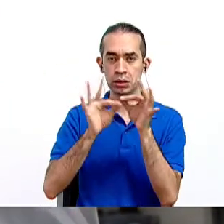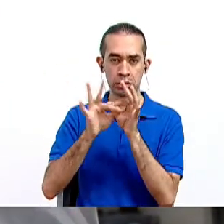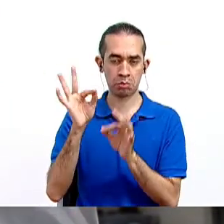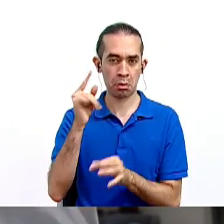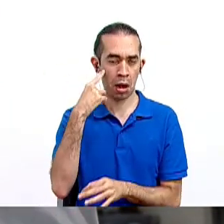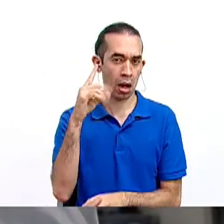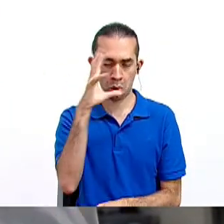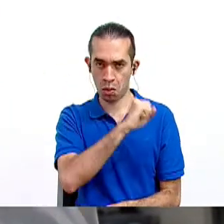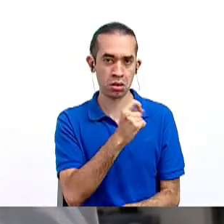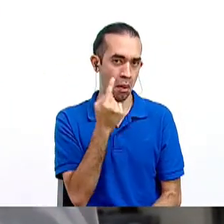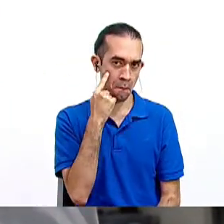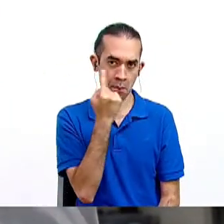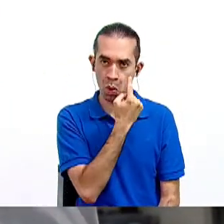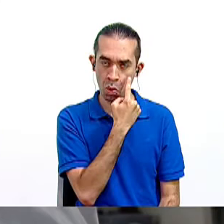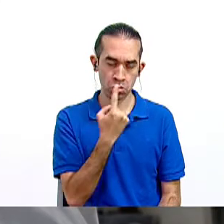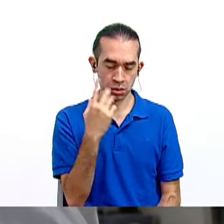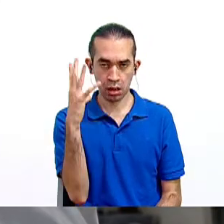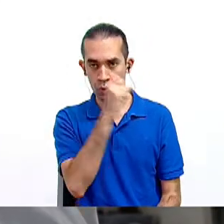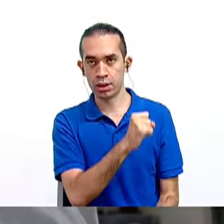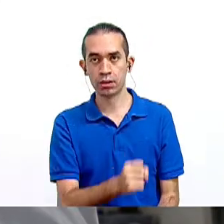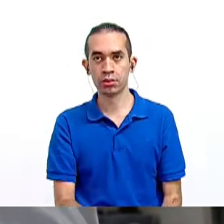indicador que me va a indicar a mí